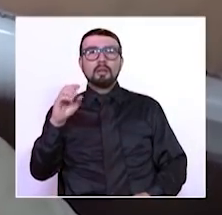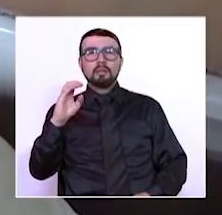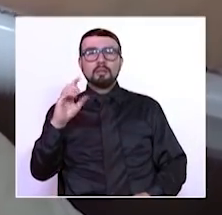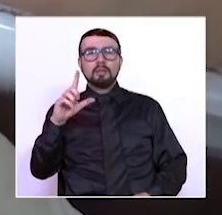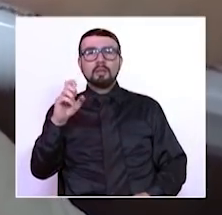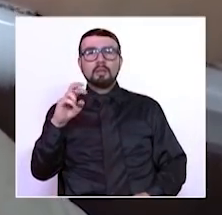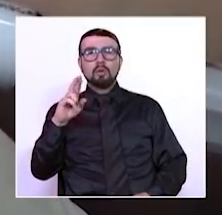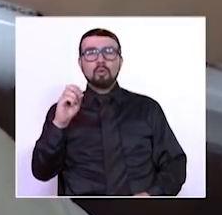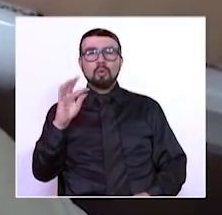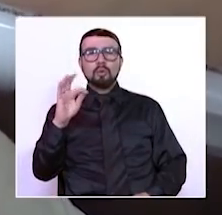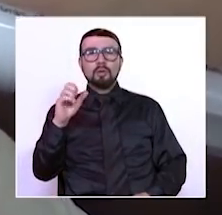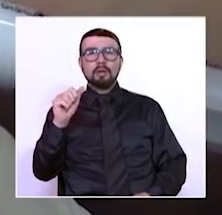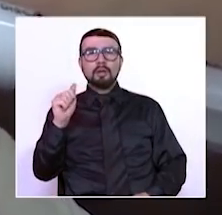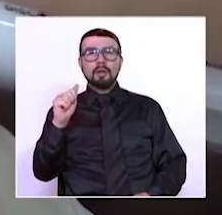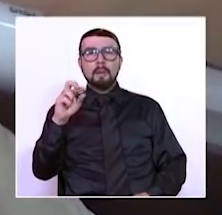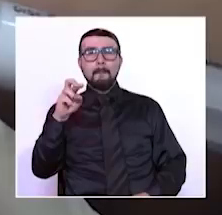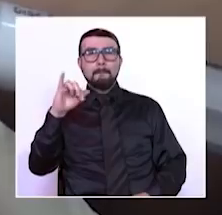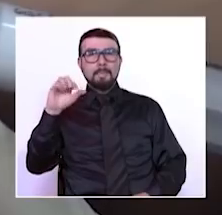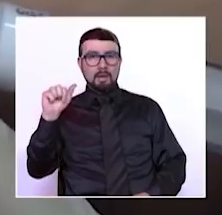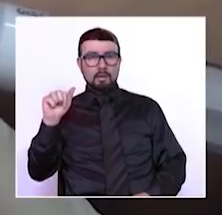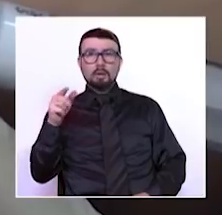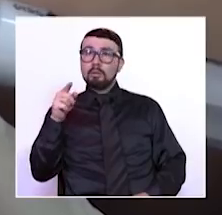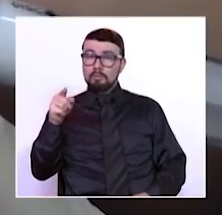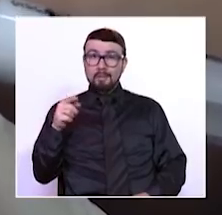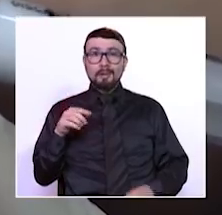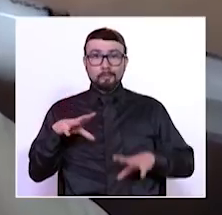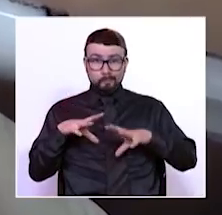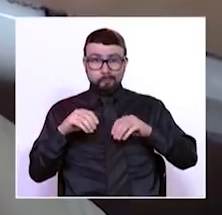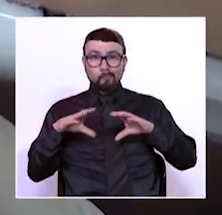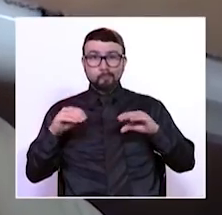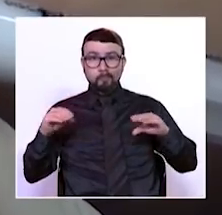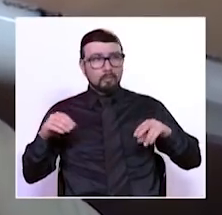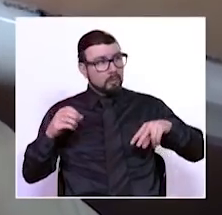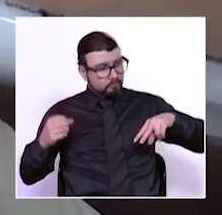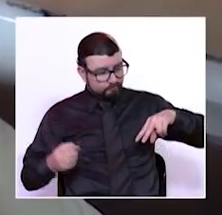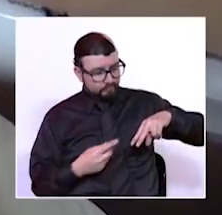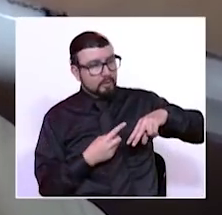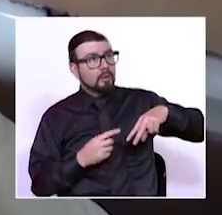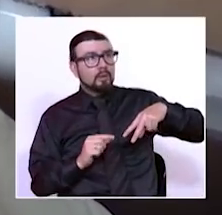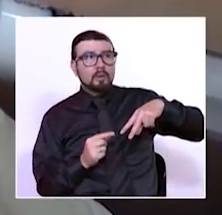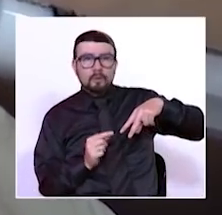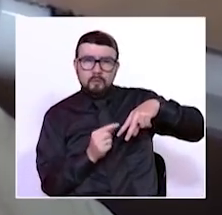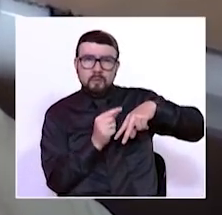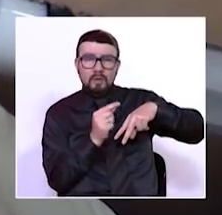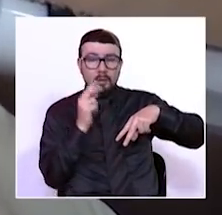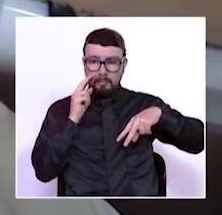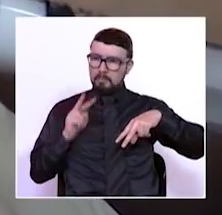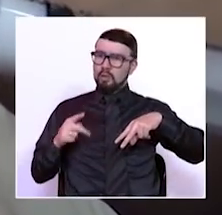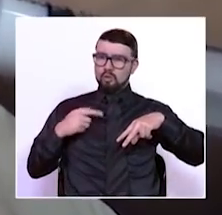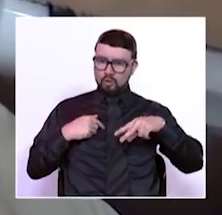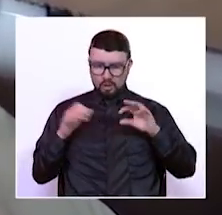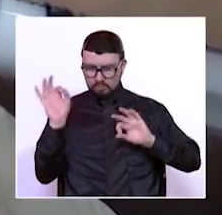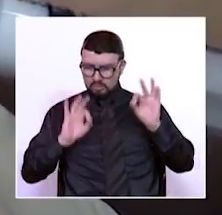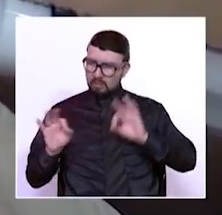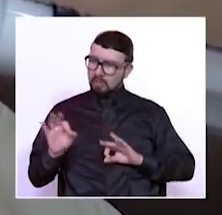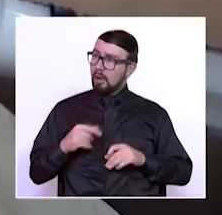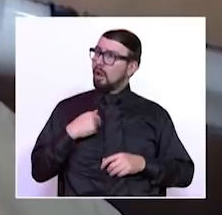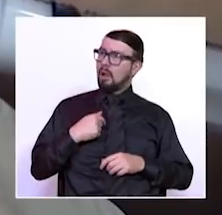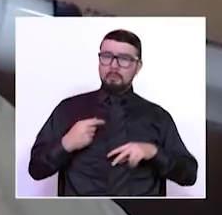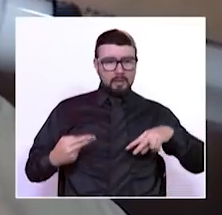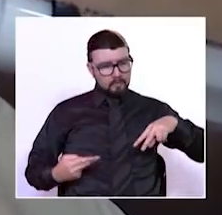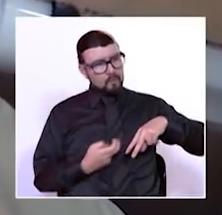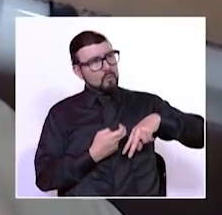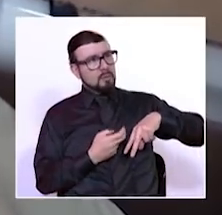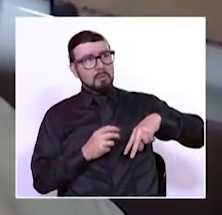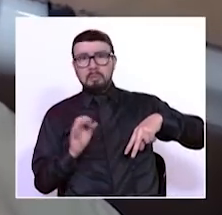otro dato. En muchas partes han estado engañando a las pacientes y cuando ven que yo preparo la microespuma, pues es que a mí no me pusieron